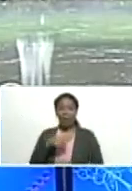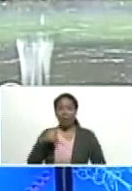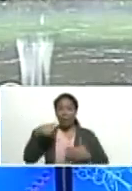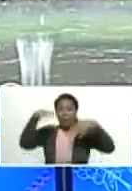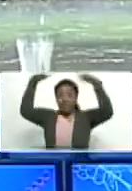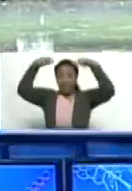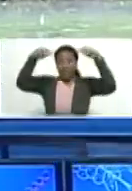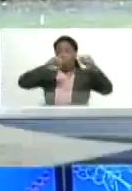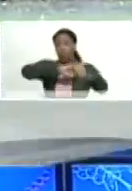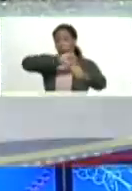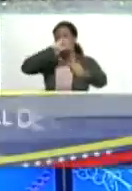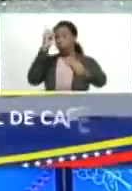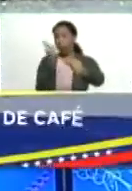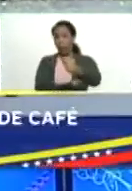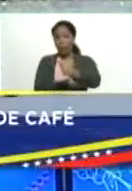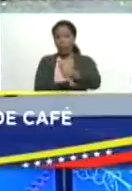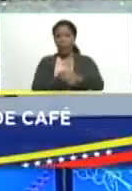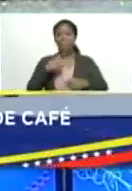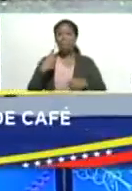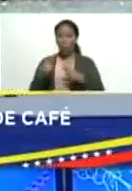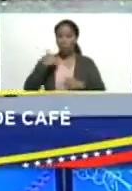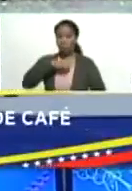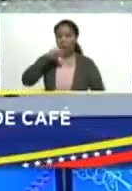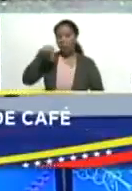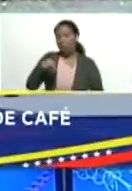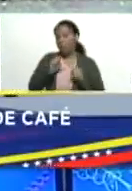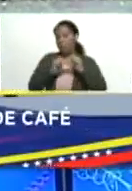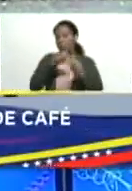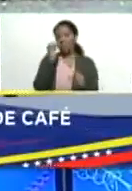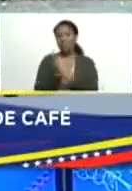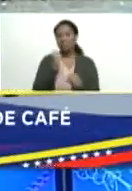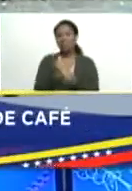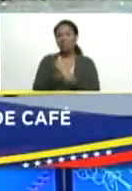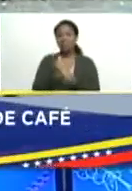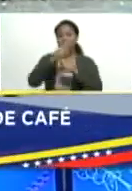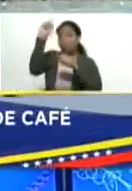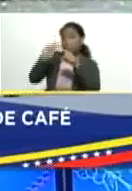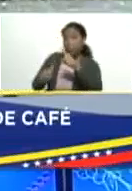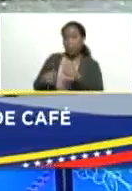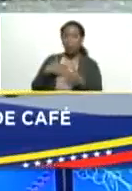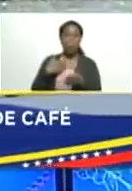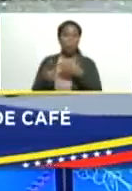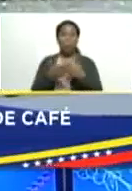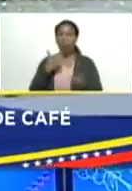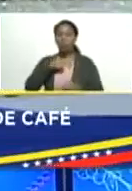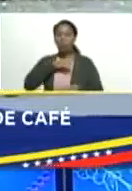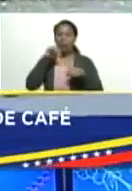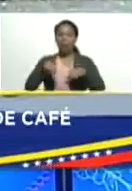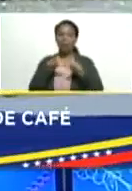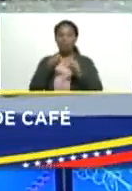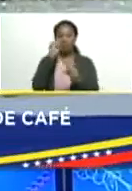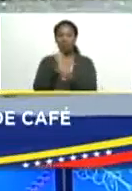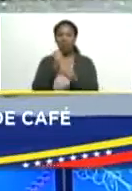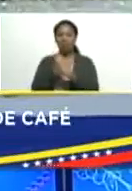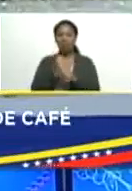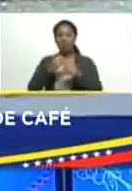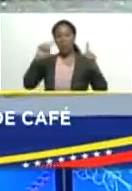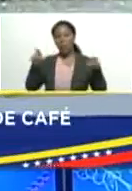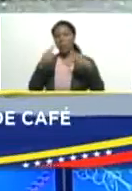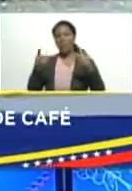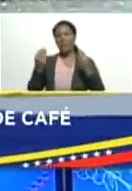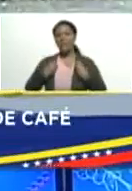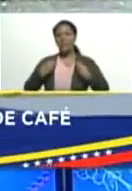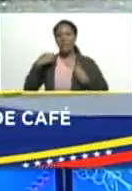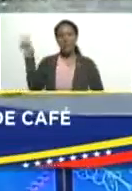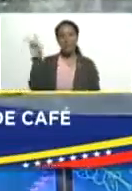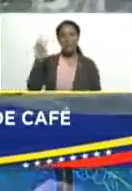de agua, pero aquí estamos de pie. Rayos y centellas y no pudieron con nosotros. Música, que viva la felicidad de